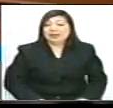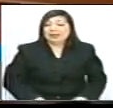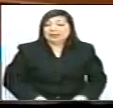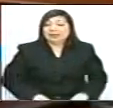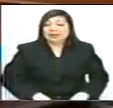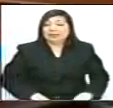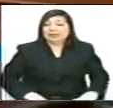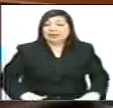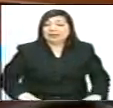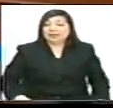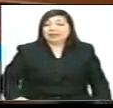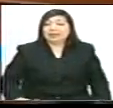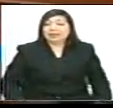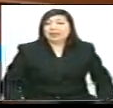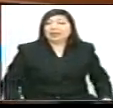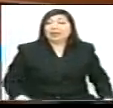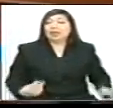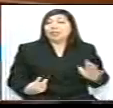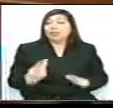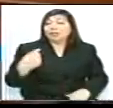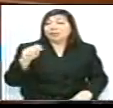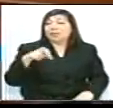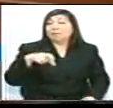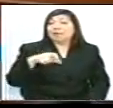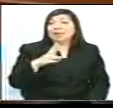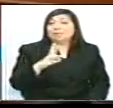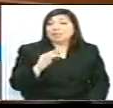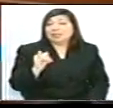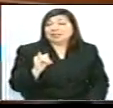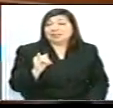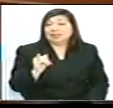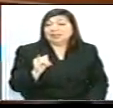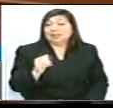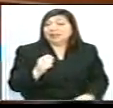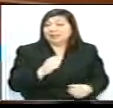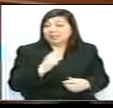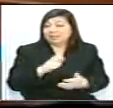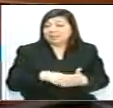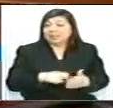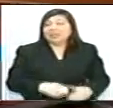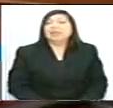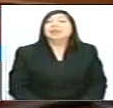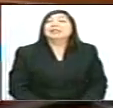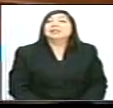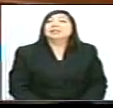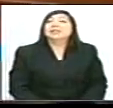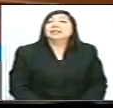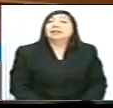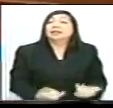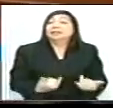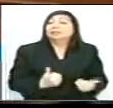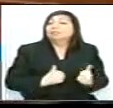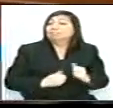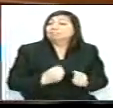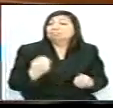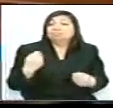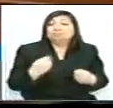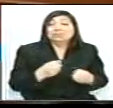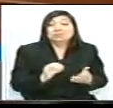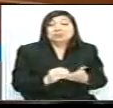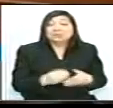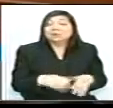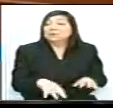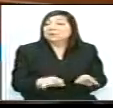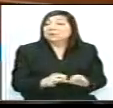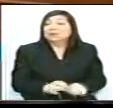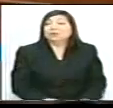Para que concluya, congresista. El 12% del PBI lo genera la actividad minera. Entonces, es una actividad de inversión